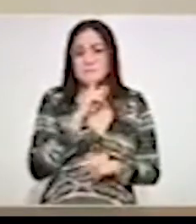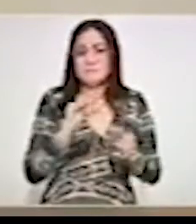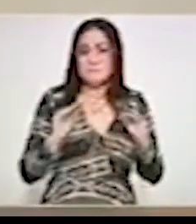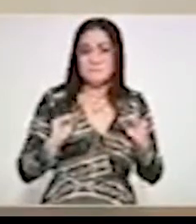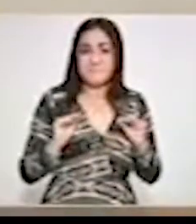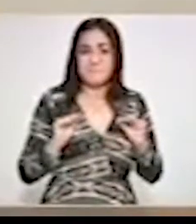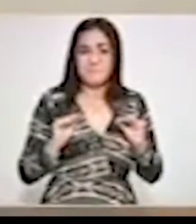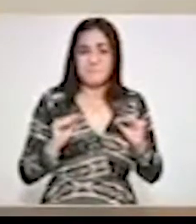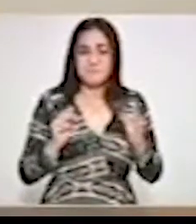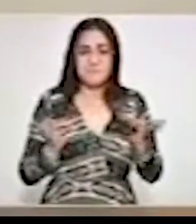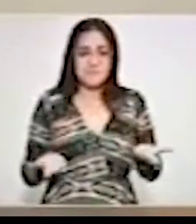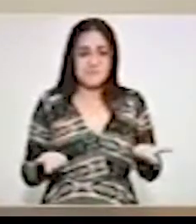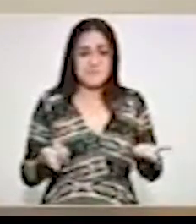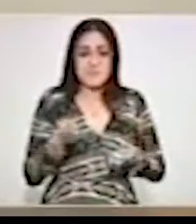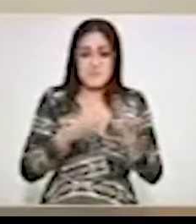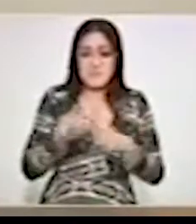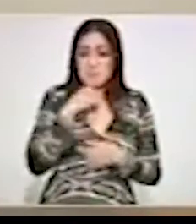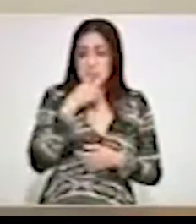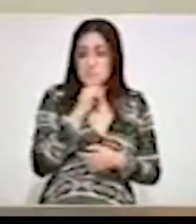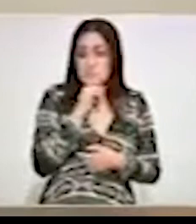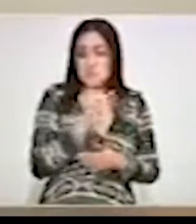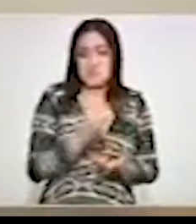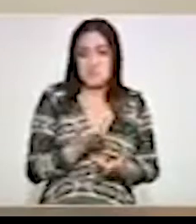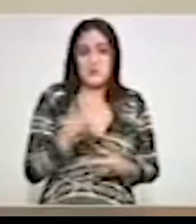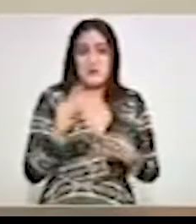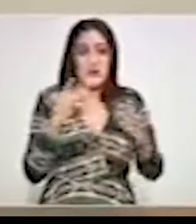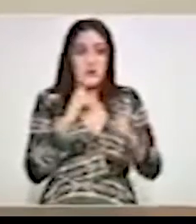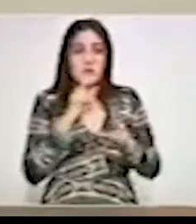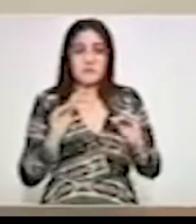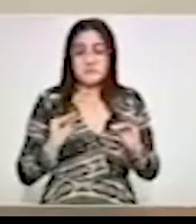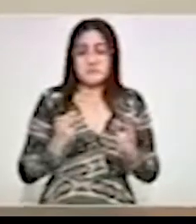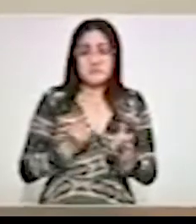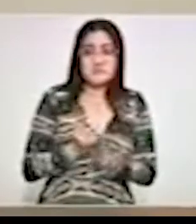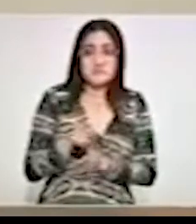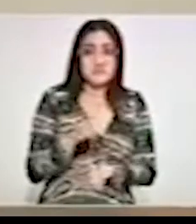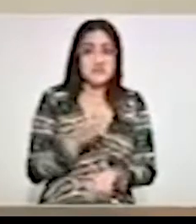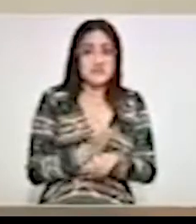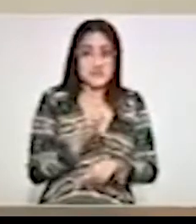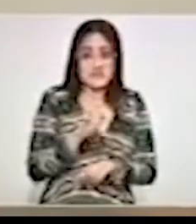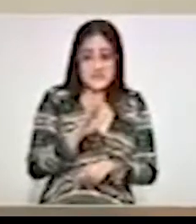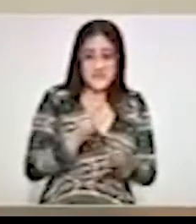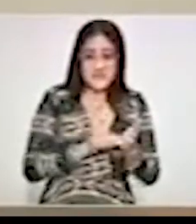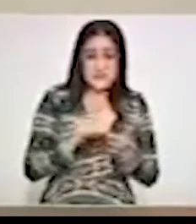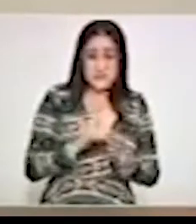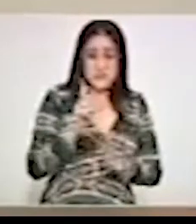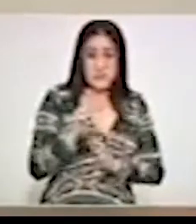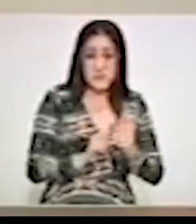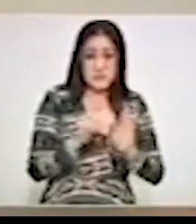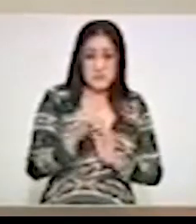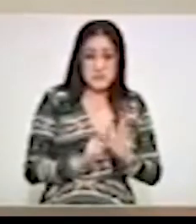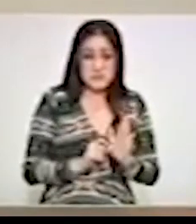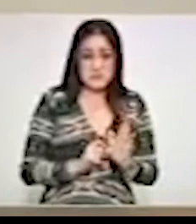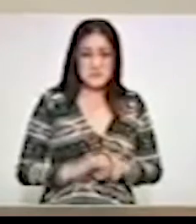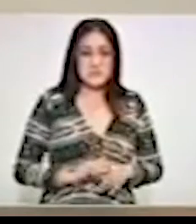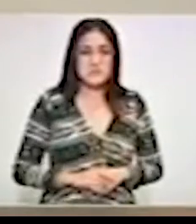están, yo nunca dije eso. Yo nunca aplaudí la decisión, 35 millones de